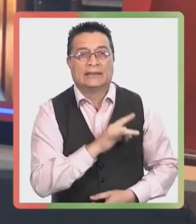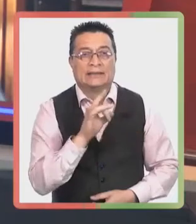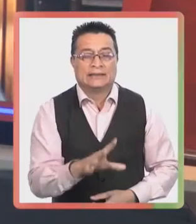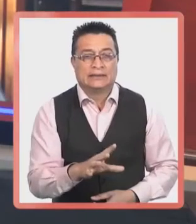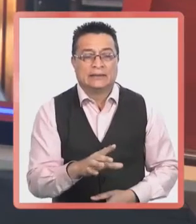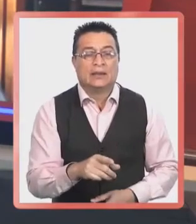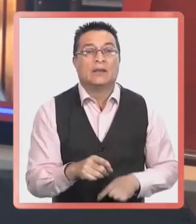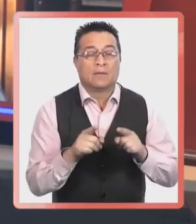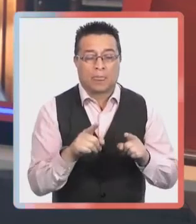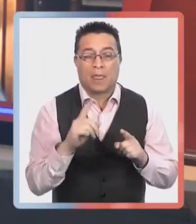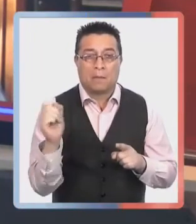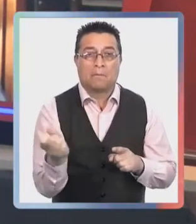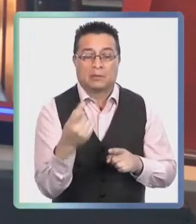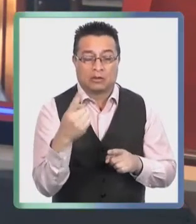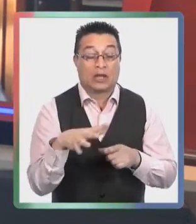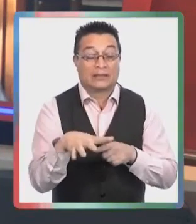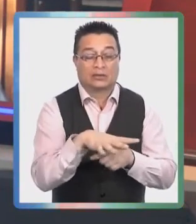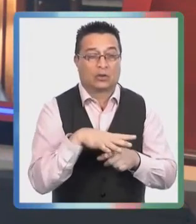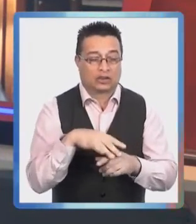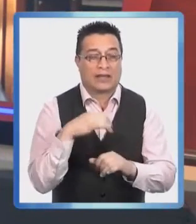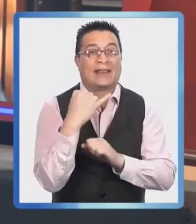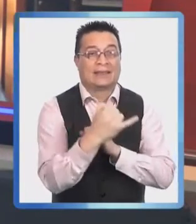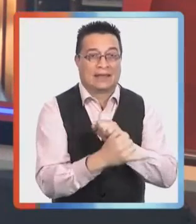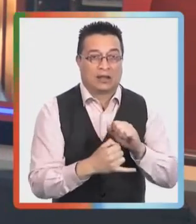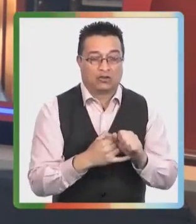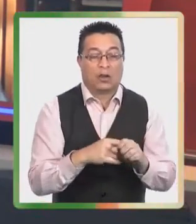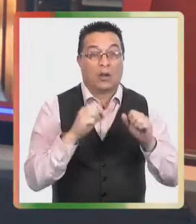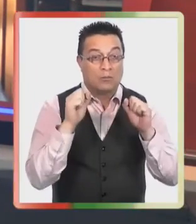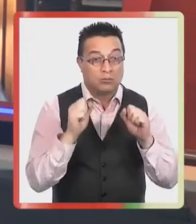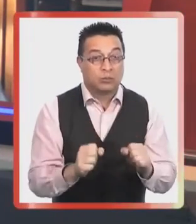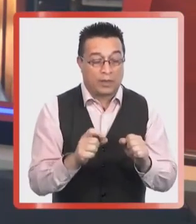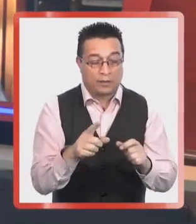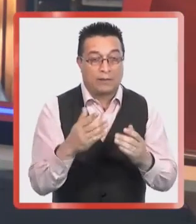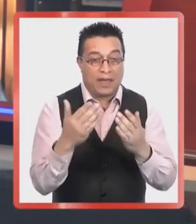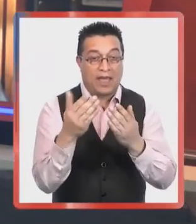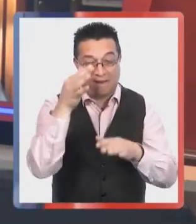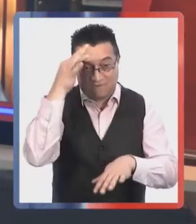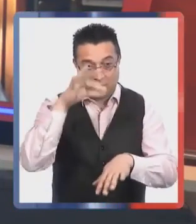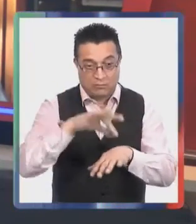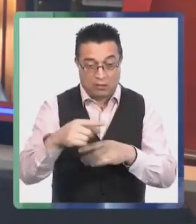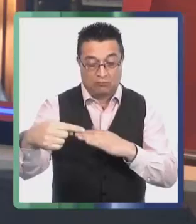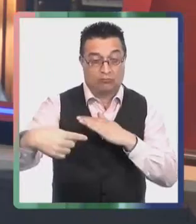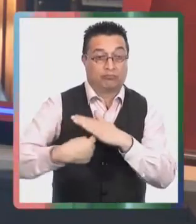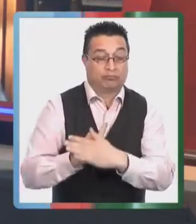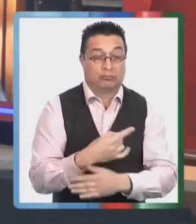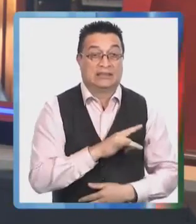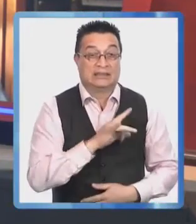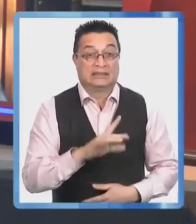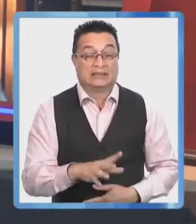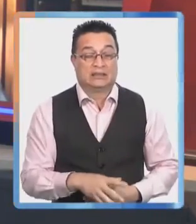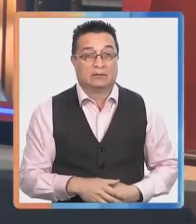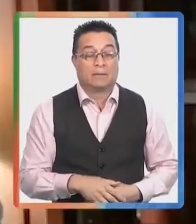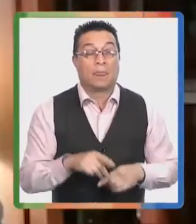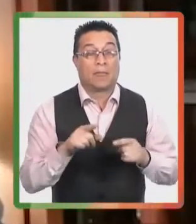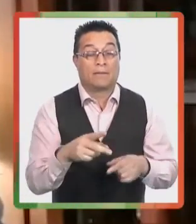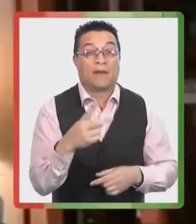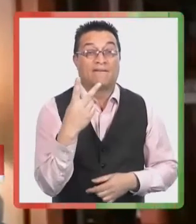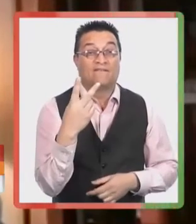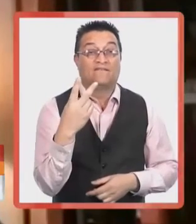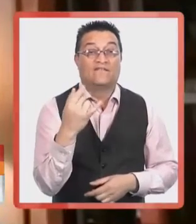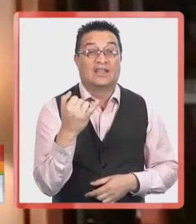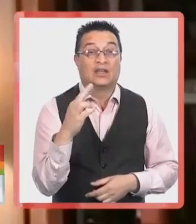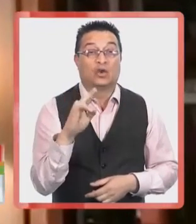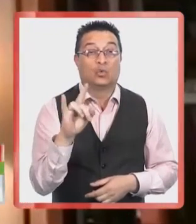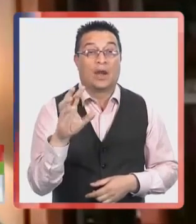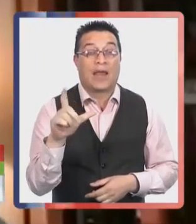Chile, a ver, primero la situación internacional y las posibilidades de que esta enfermedad llegue hacia Chile? La viruela